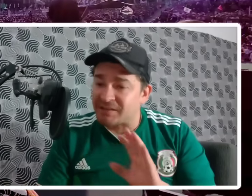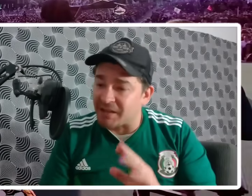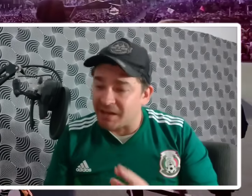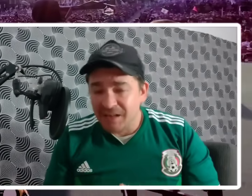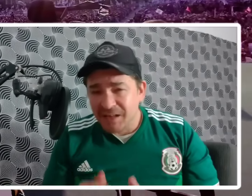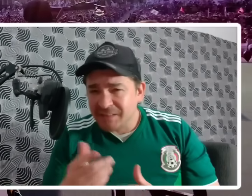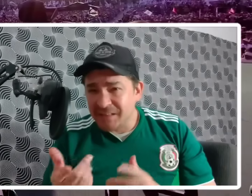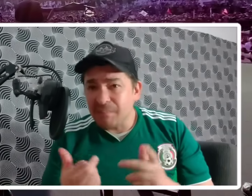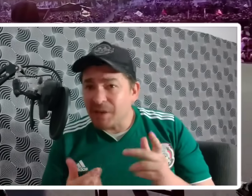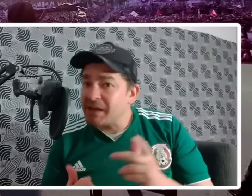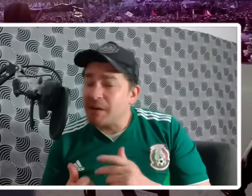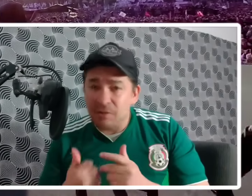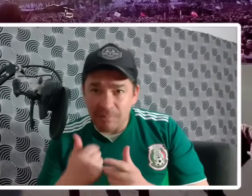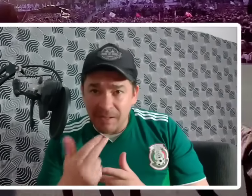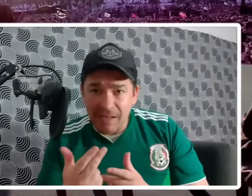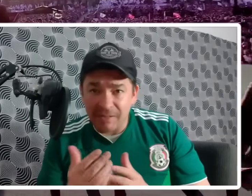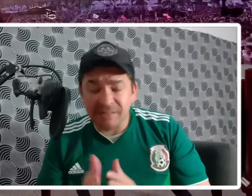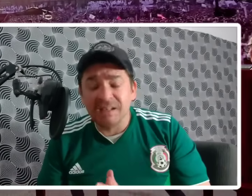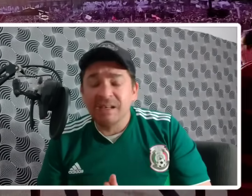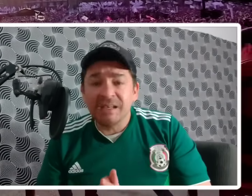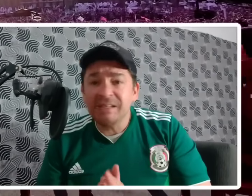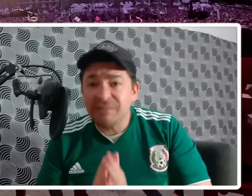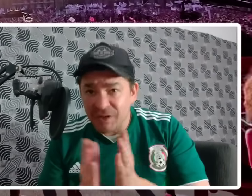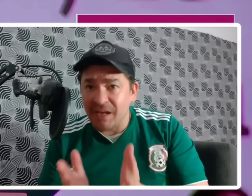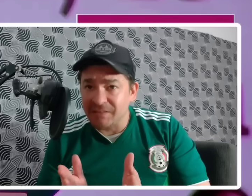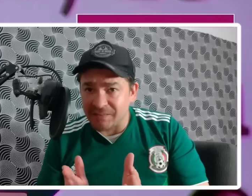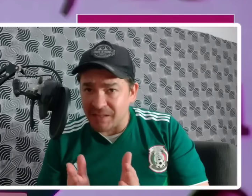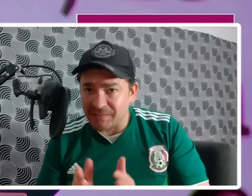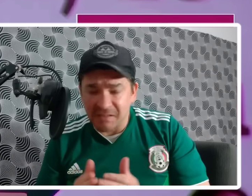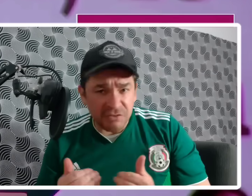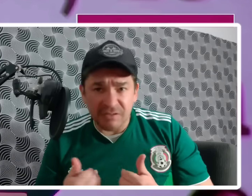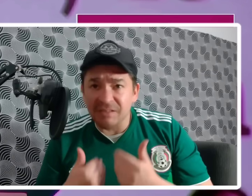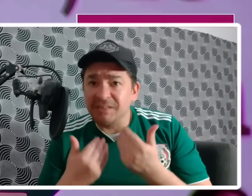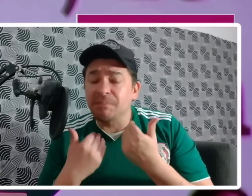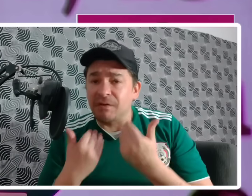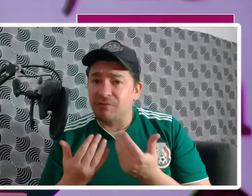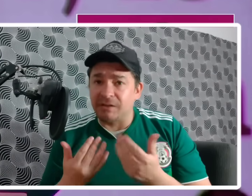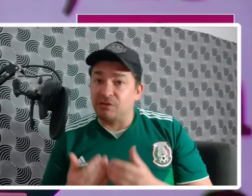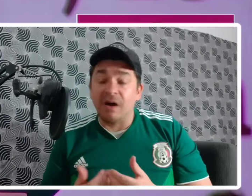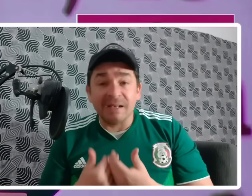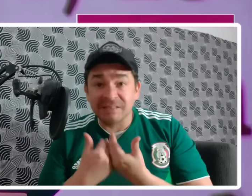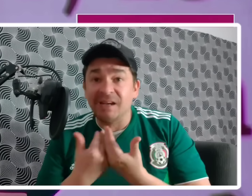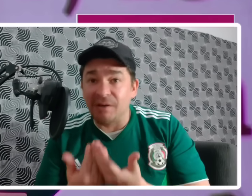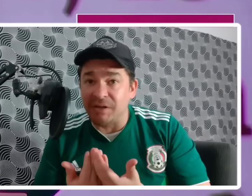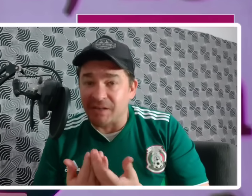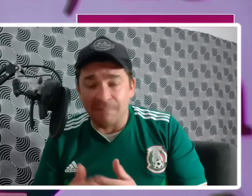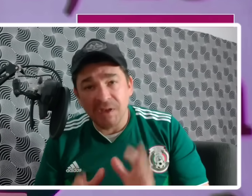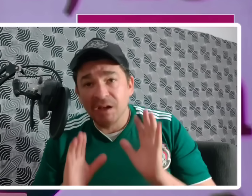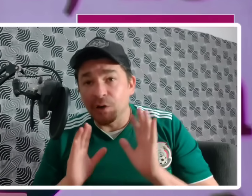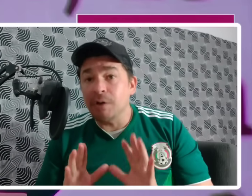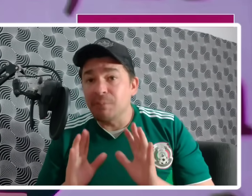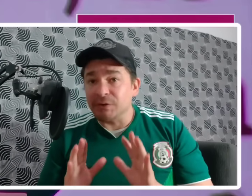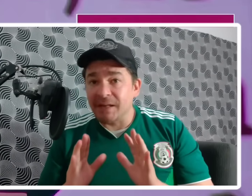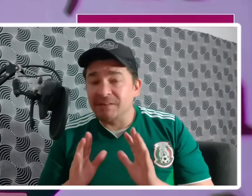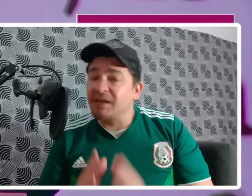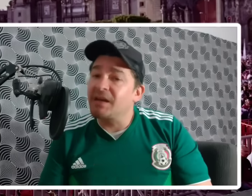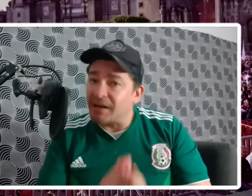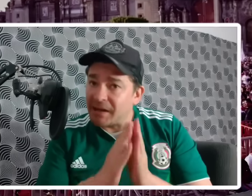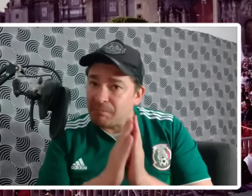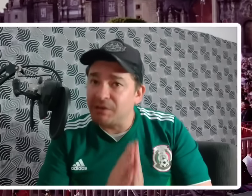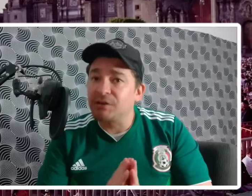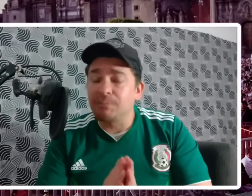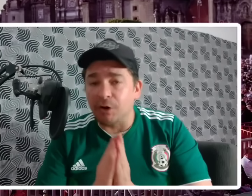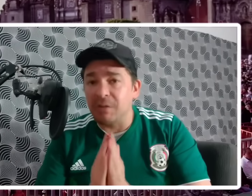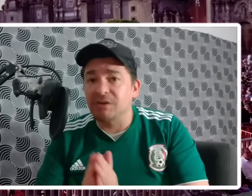totalmente hipocresía. Siempre hay cambios de palabras y diferencias, y eso se entiende perfecto. Así es la vida. Lo